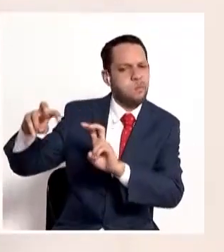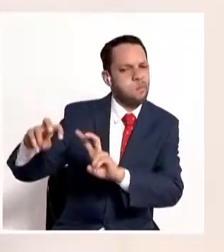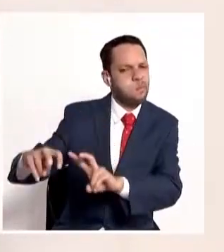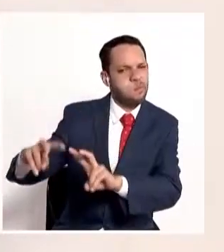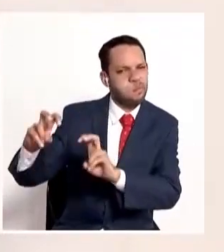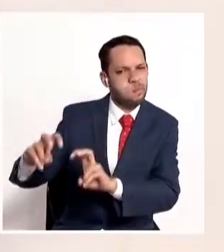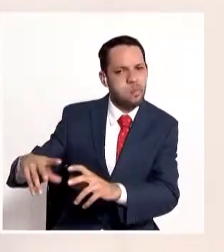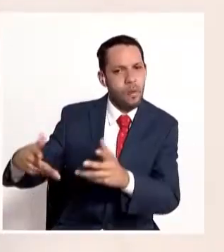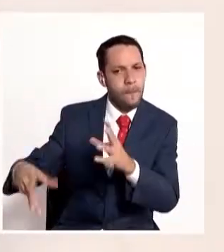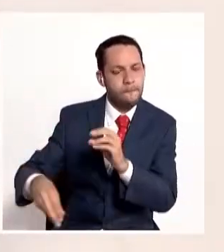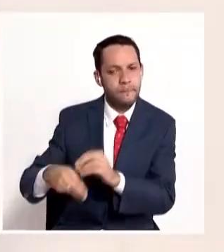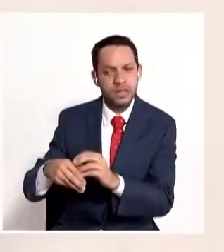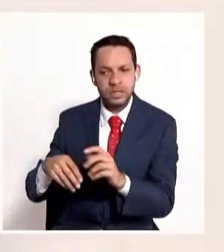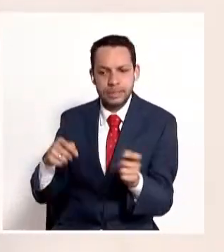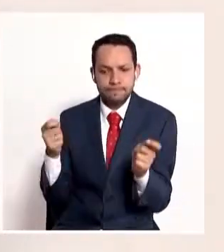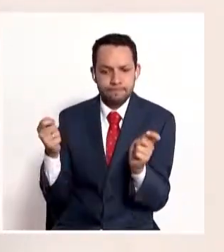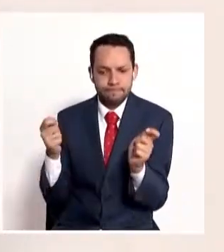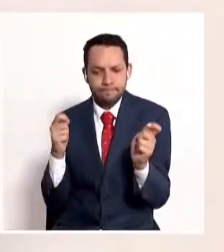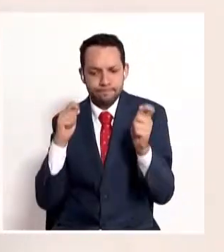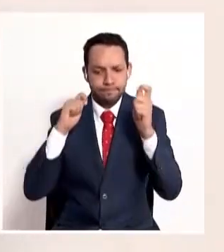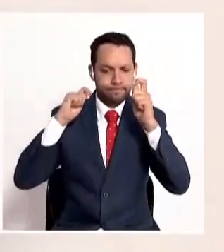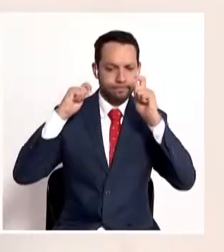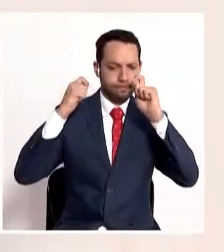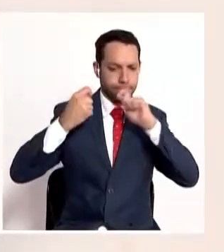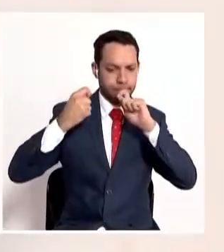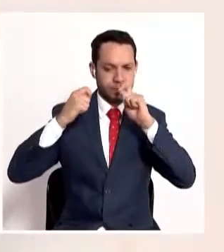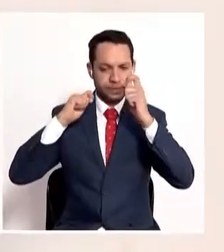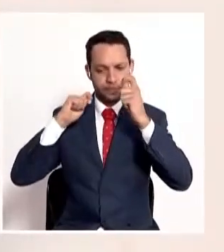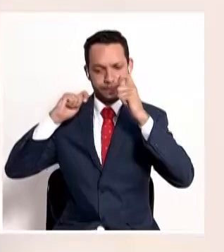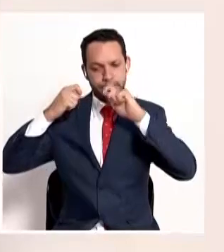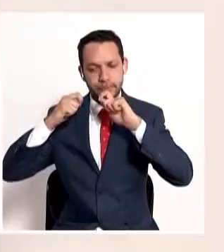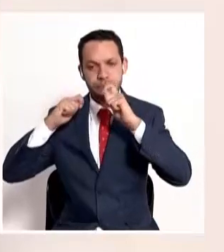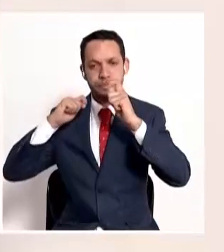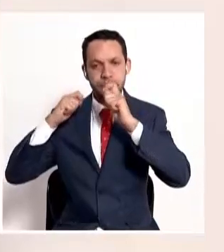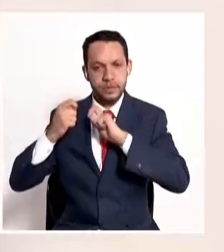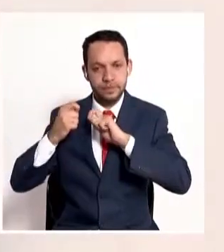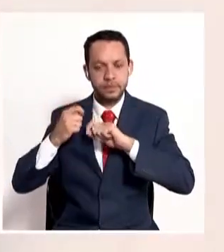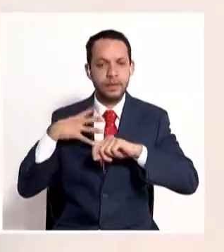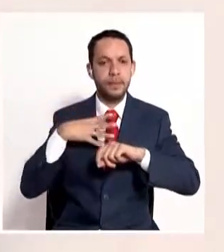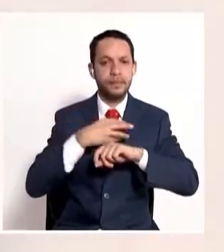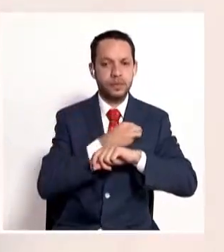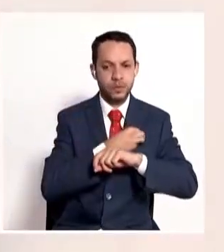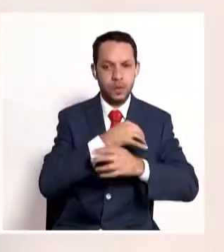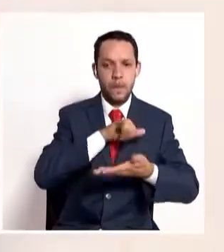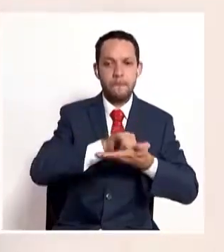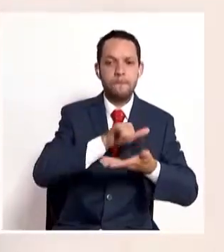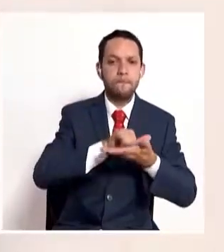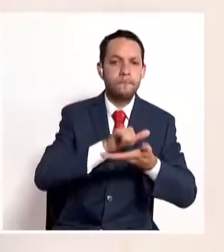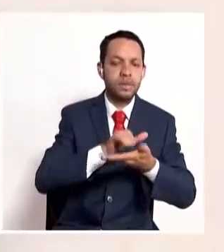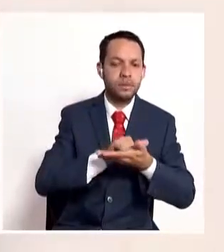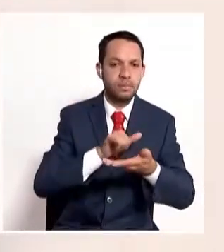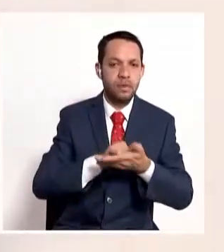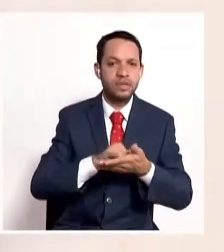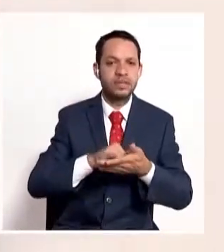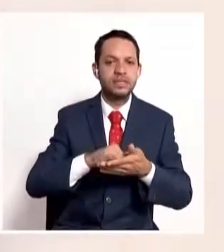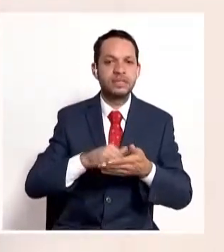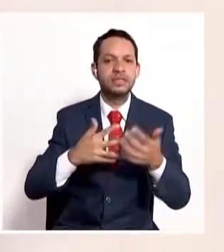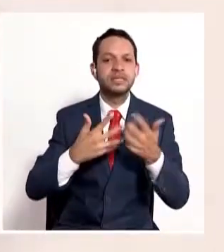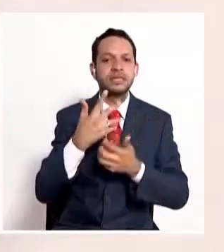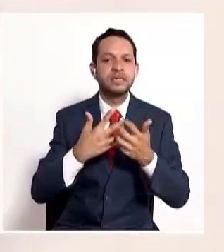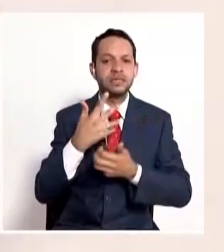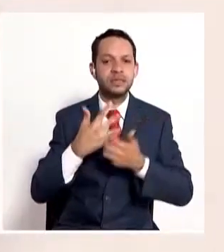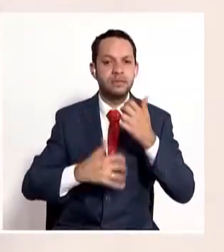volver a programar no es cierto nosotros utilizamos un un término que se descodificó claro el sistema inmunológico